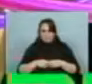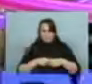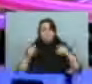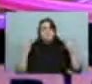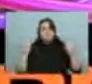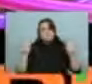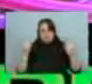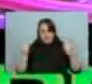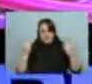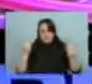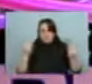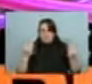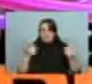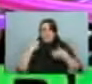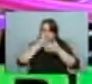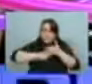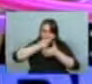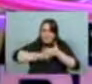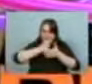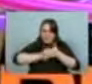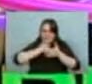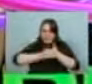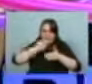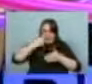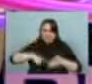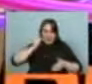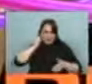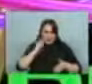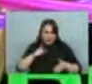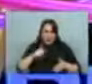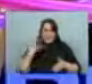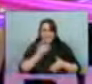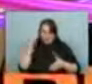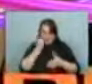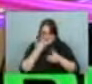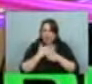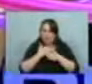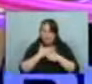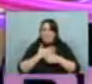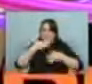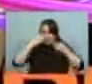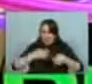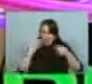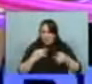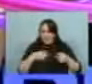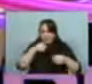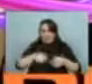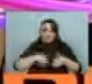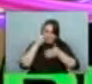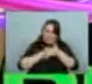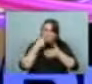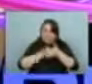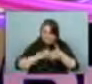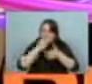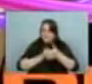viejo y conocido refrán: persevera y triunfarás. Y en esto anda Zulma Lovato, un verdadero ejemplo de tenacidad amatoria